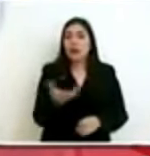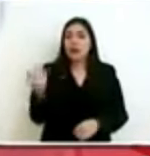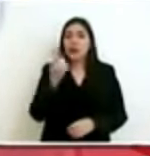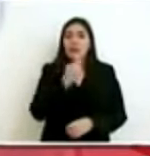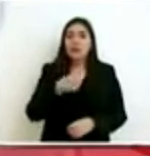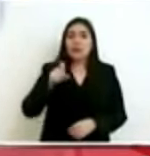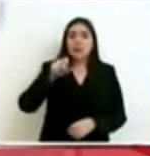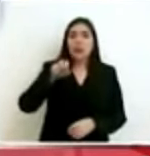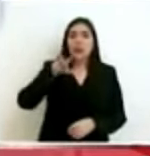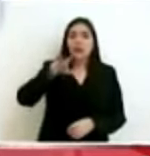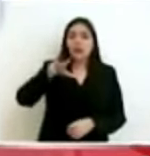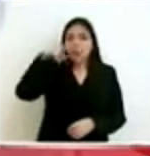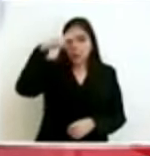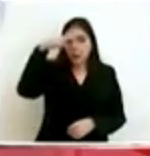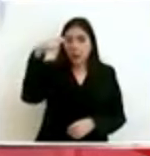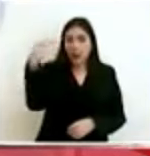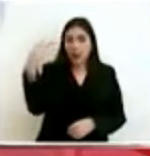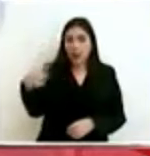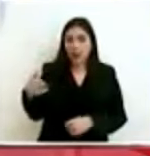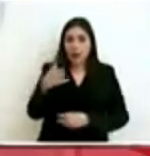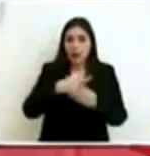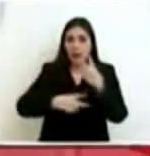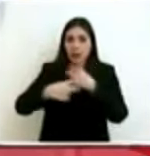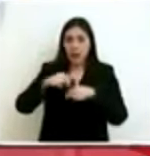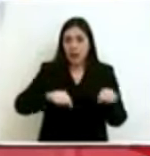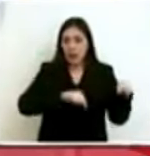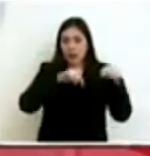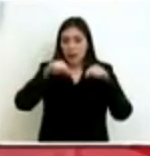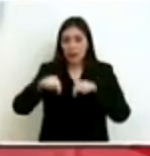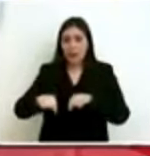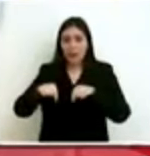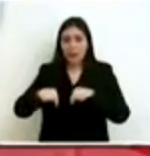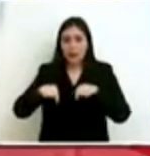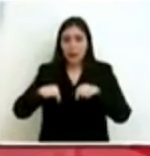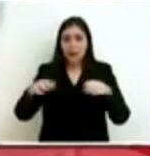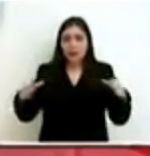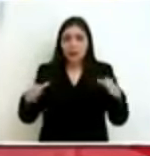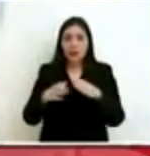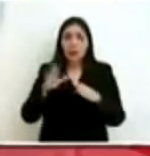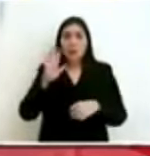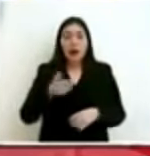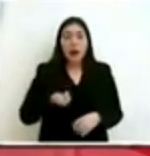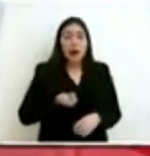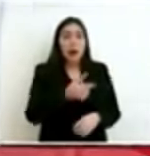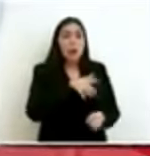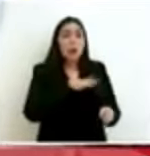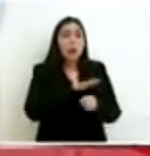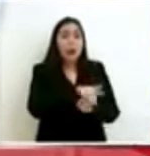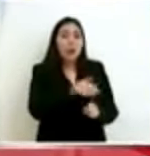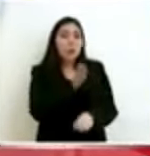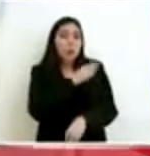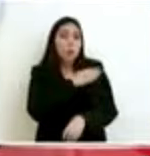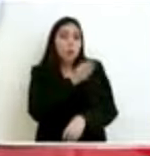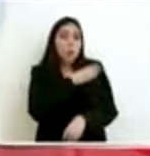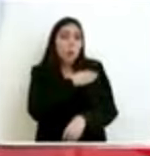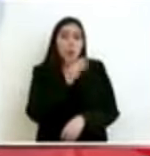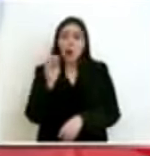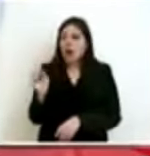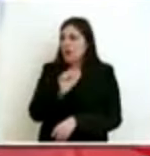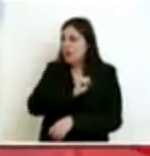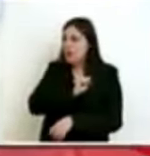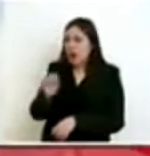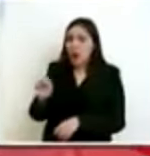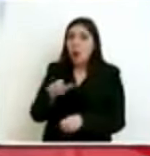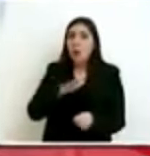y mexicanos que nos encontramos en este recinto como ángeles o demonios, como héroes o traidores